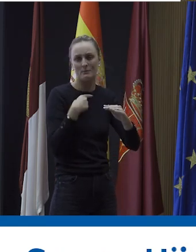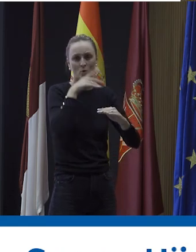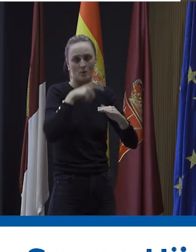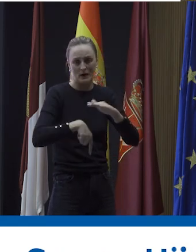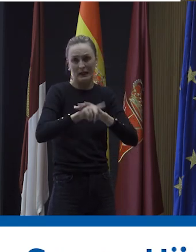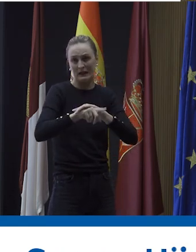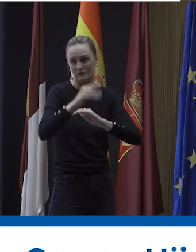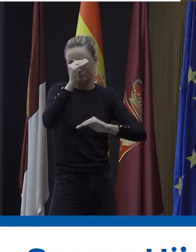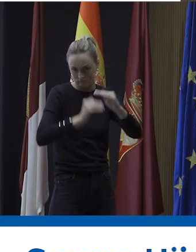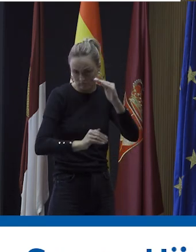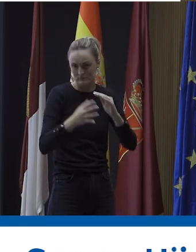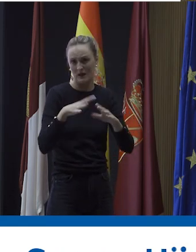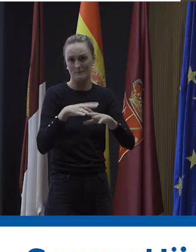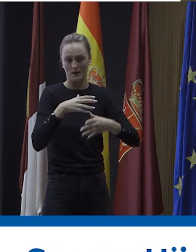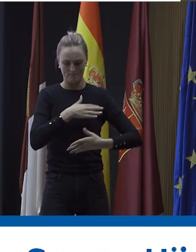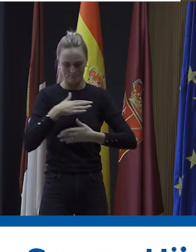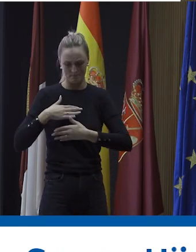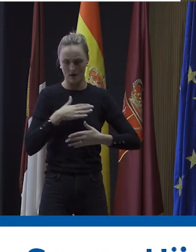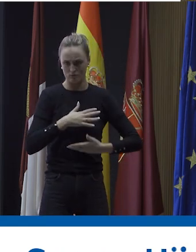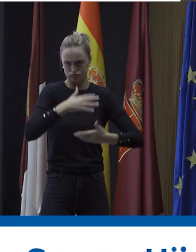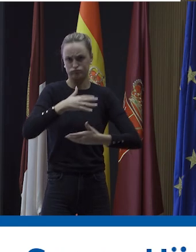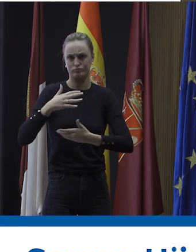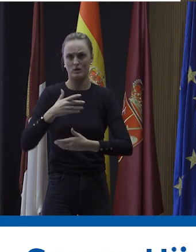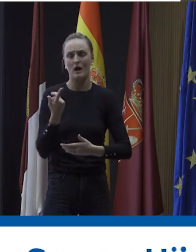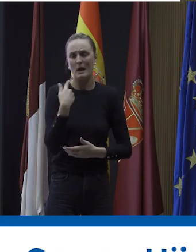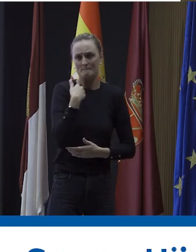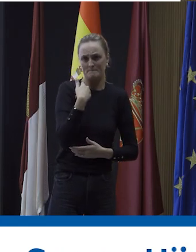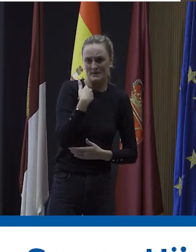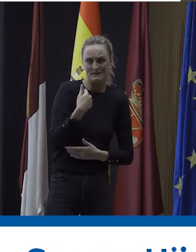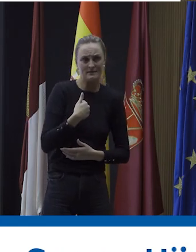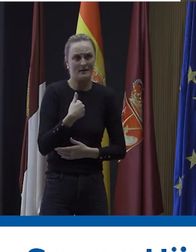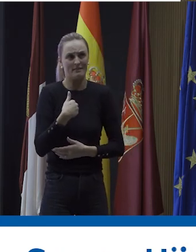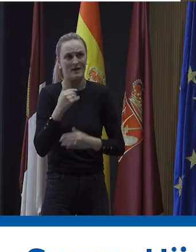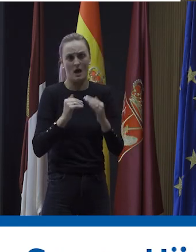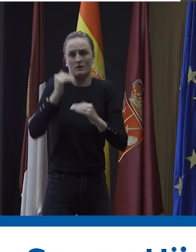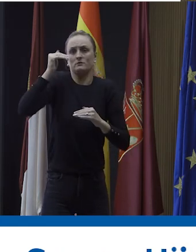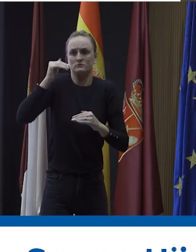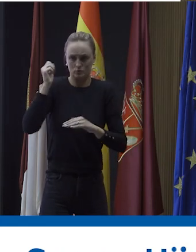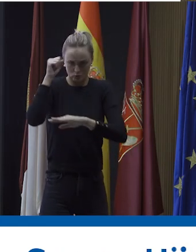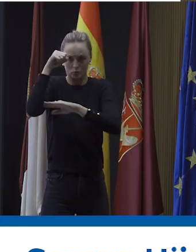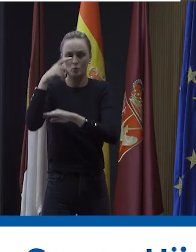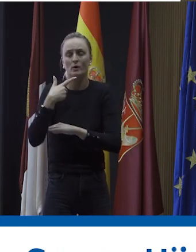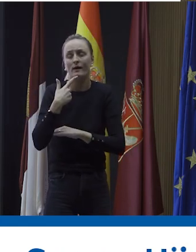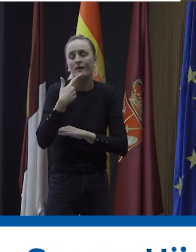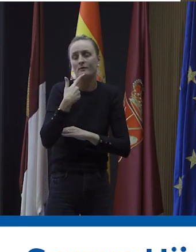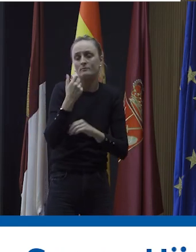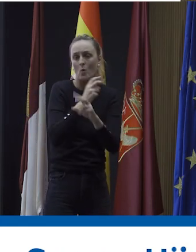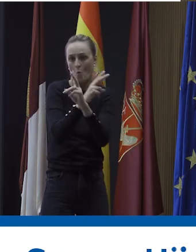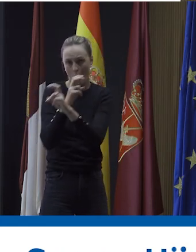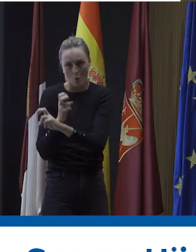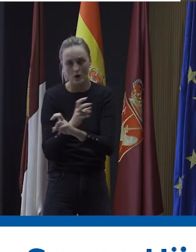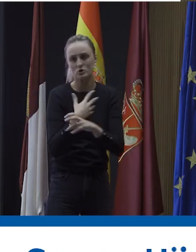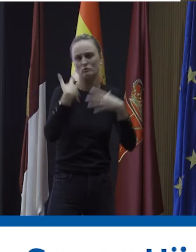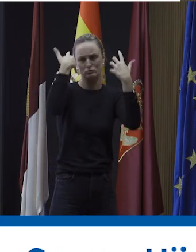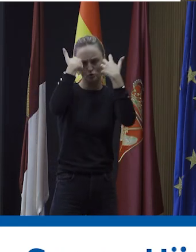erecciones, molestias o hinchazones en las mamas, infertilidad, pérdida de altura, osteoporosis, fracturas, artrosis, bochornos,